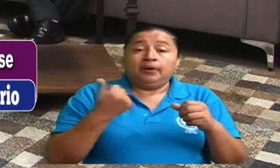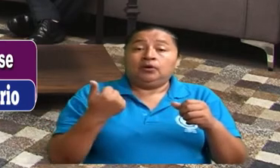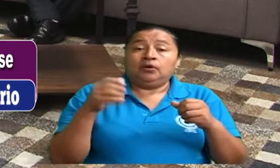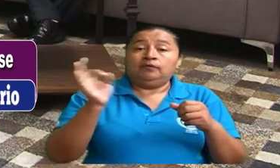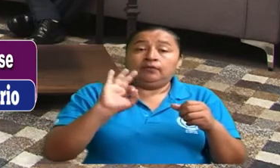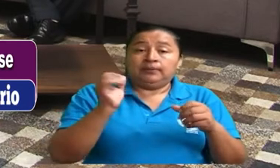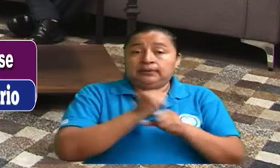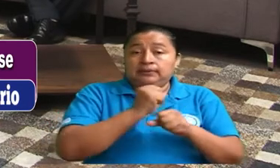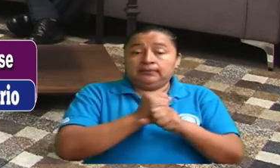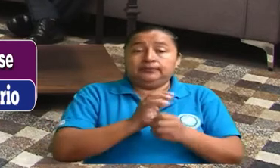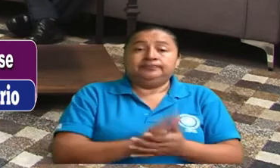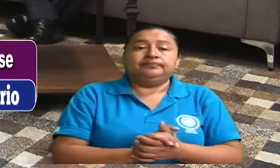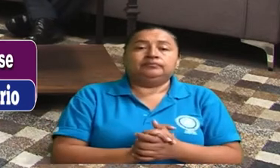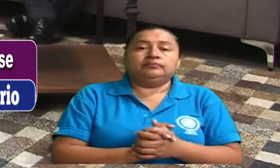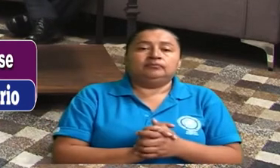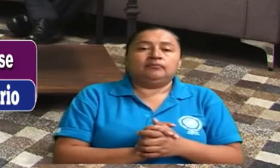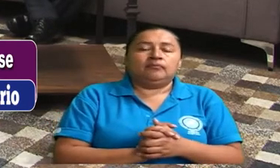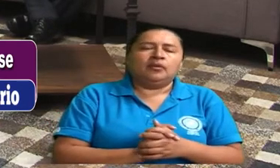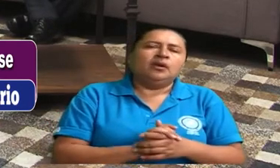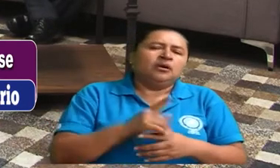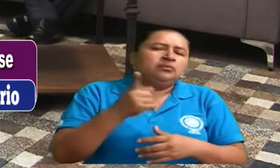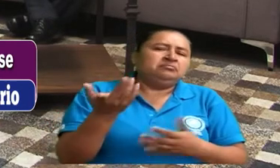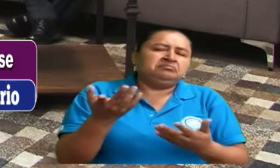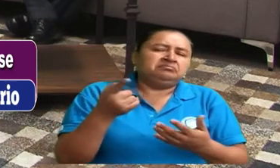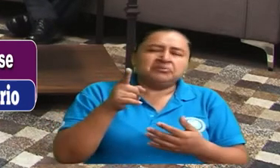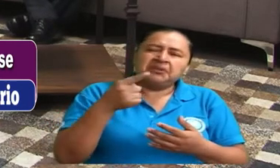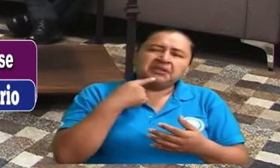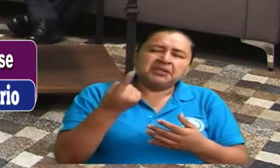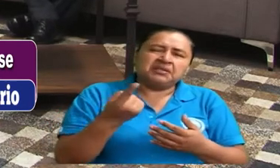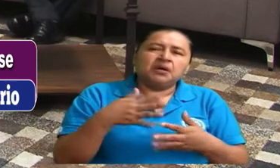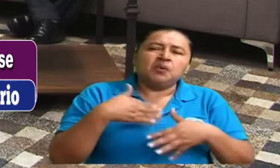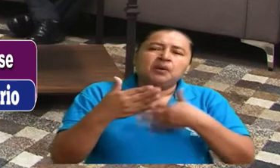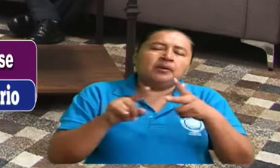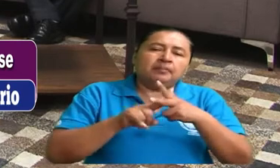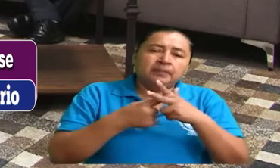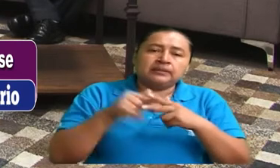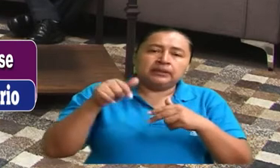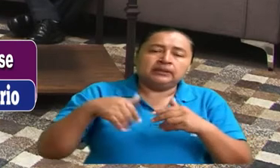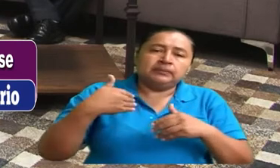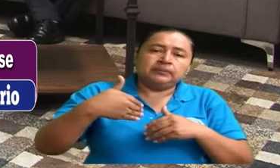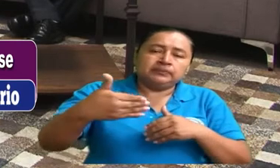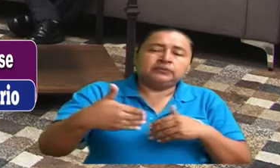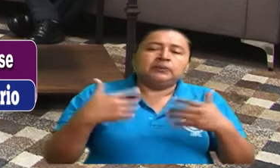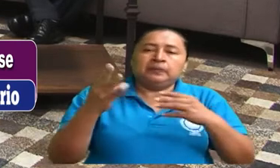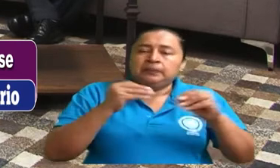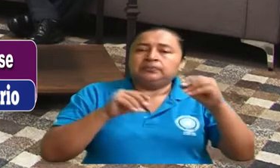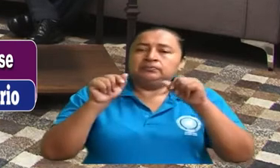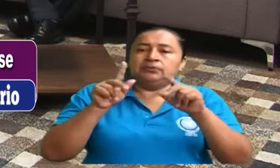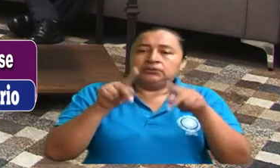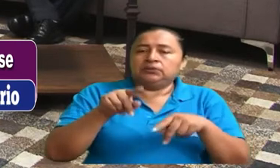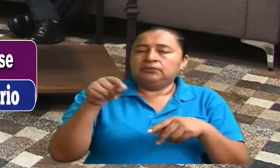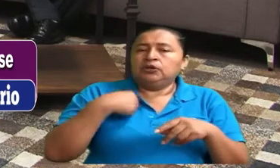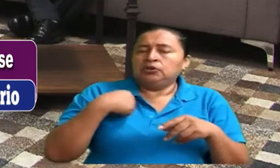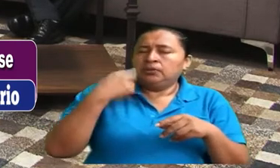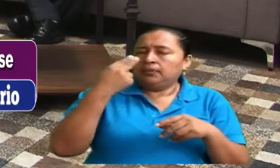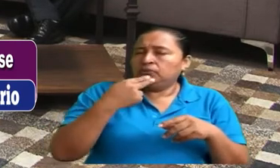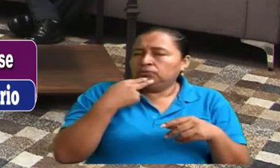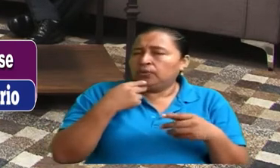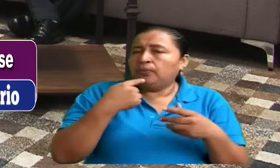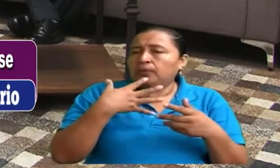de trabajo. ¿Y qué les dice? ¿Cuáles son las impresiones cuando inician ese proceso de conversación con los recicladores? Le pregunto esto a partir